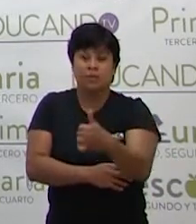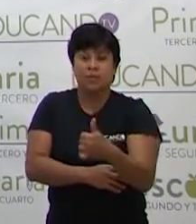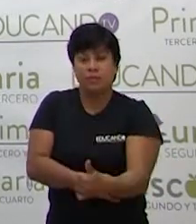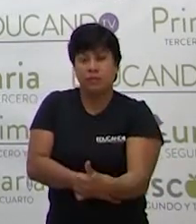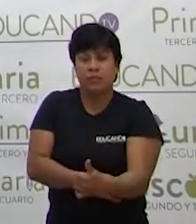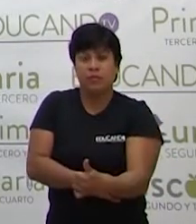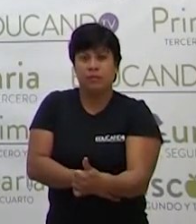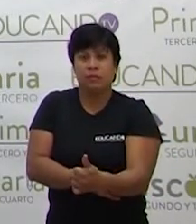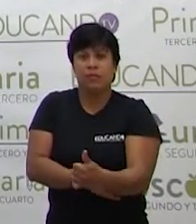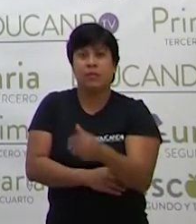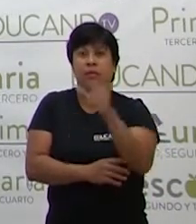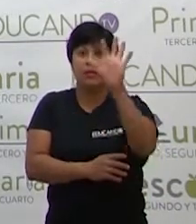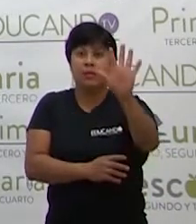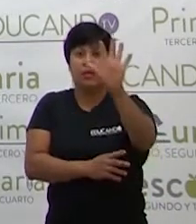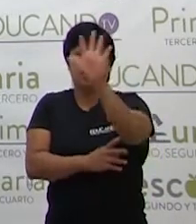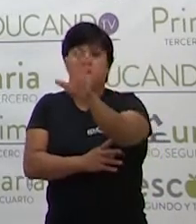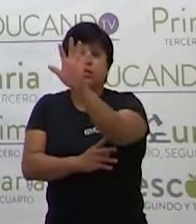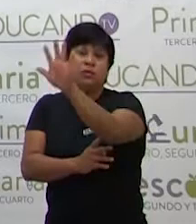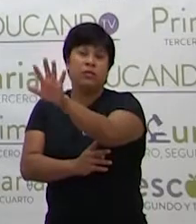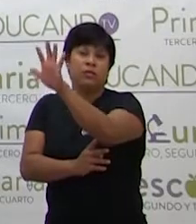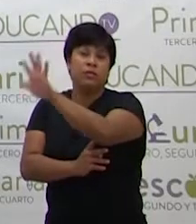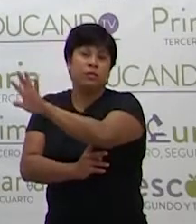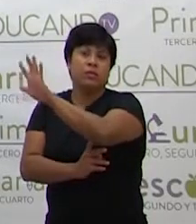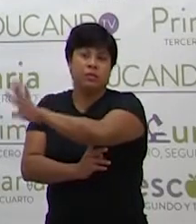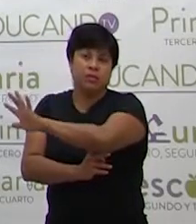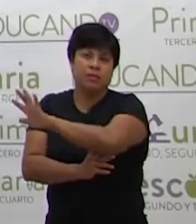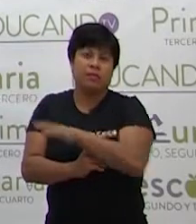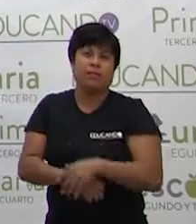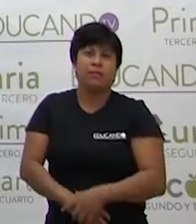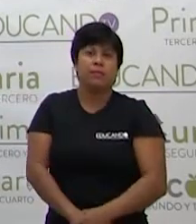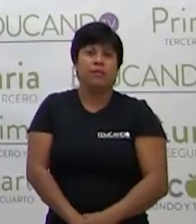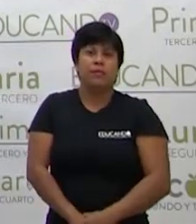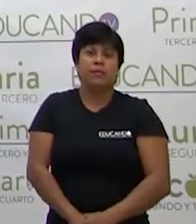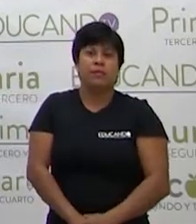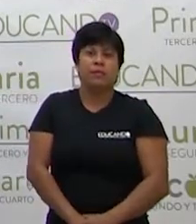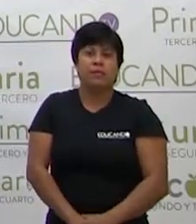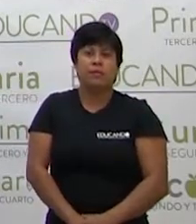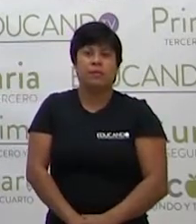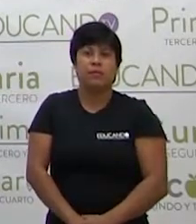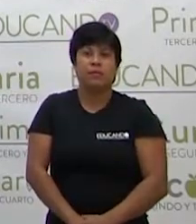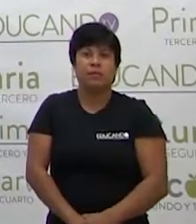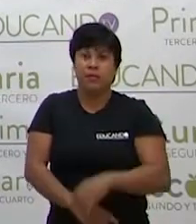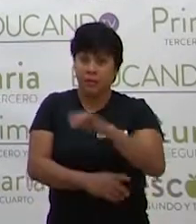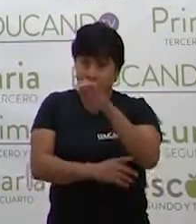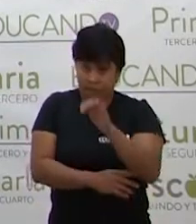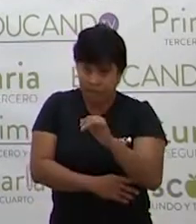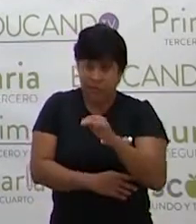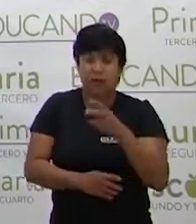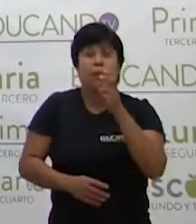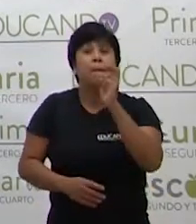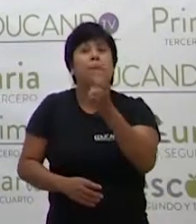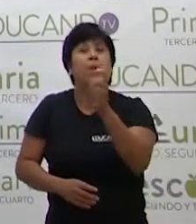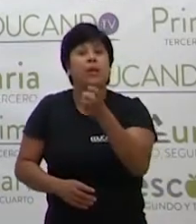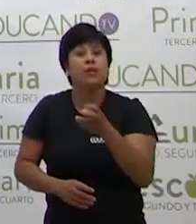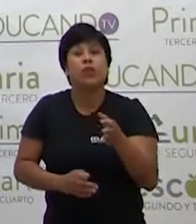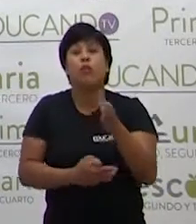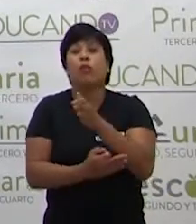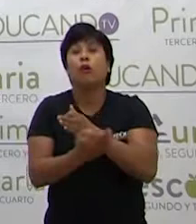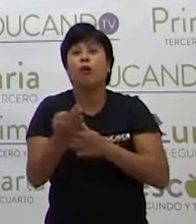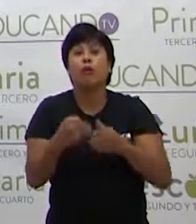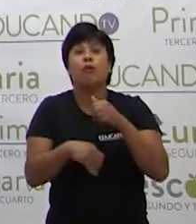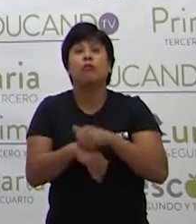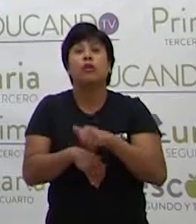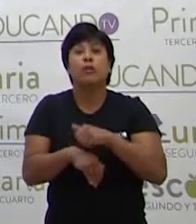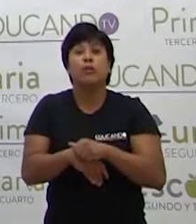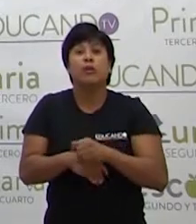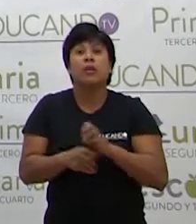acá. Y el 5 está aquí, está acá, acá y acá. ¿Sí? Por lo tanto, todos estos